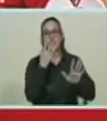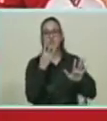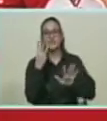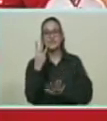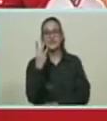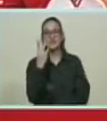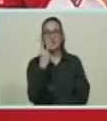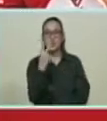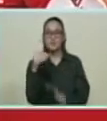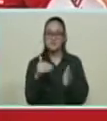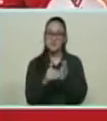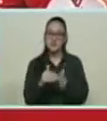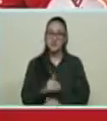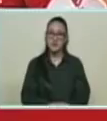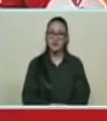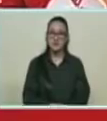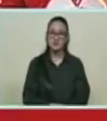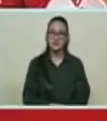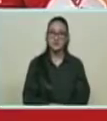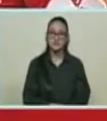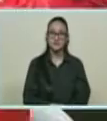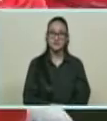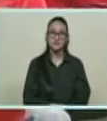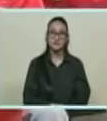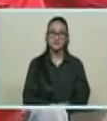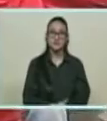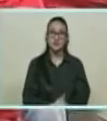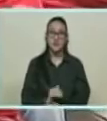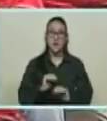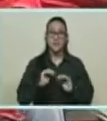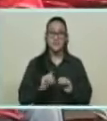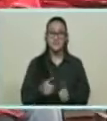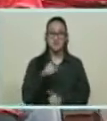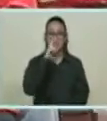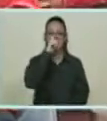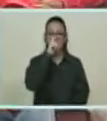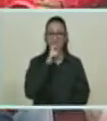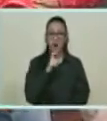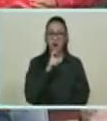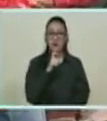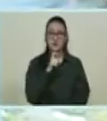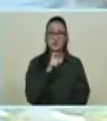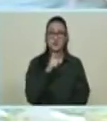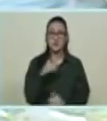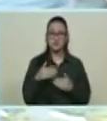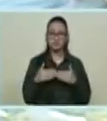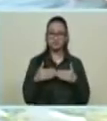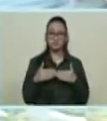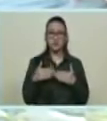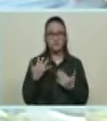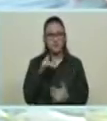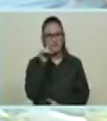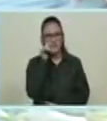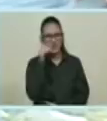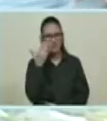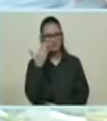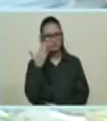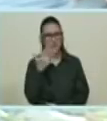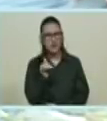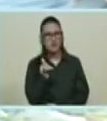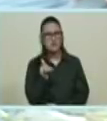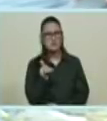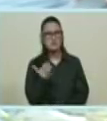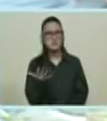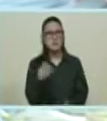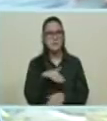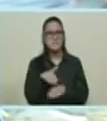1.932.000. Y empezando el año, no sé si tenemos el video.